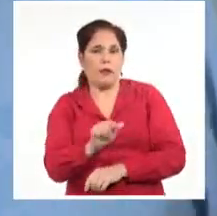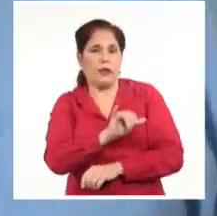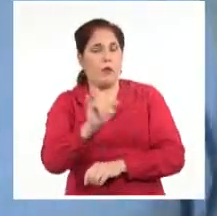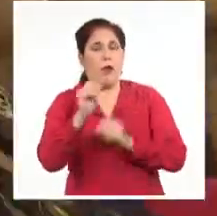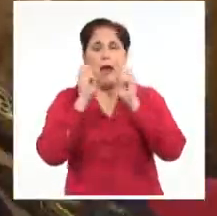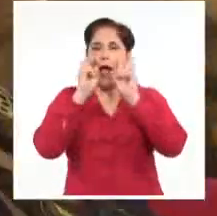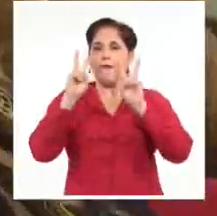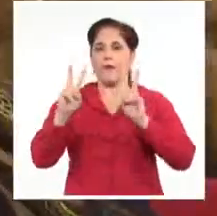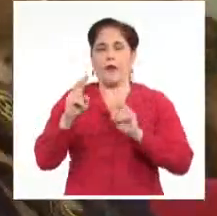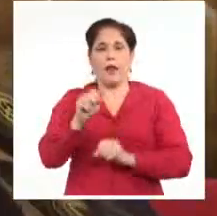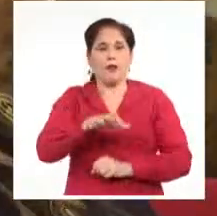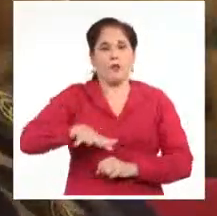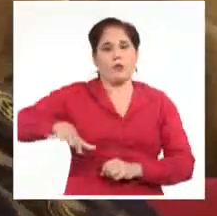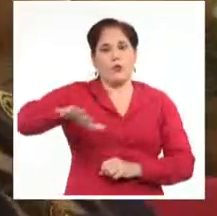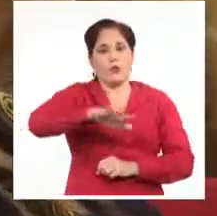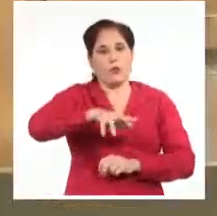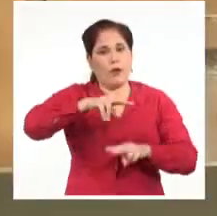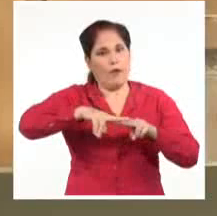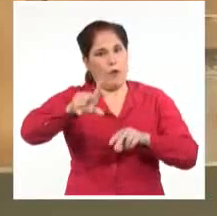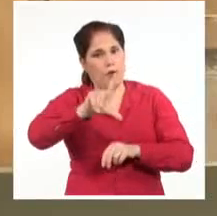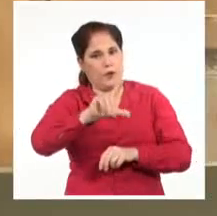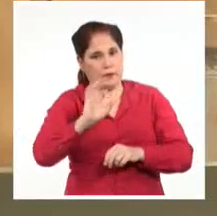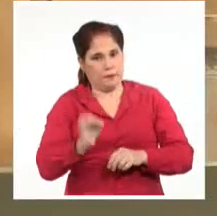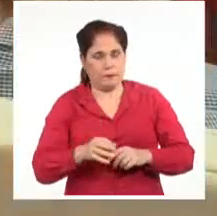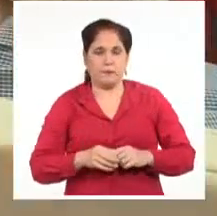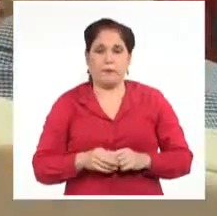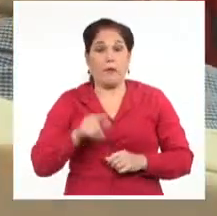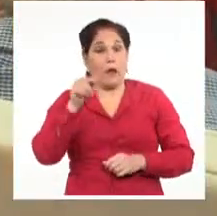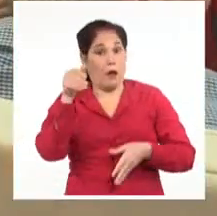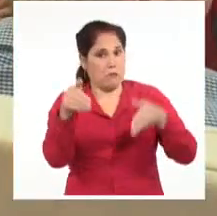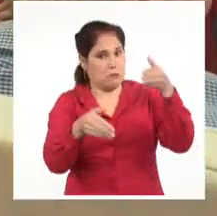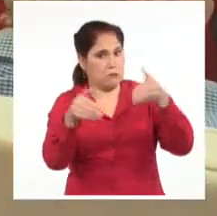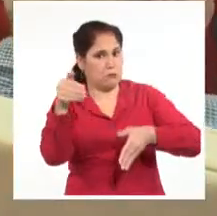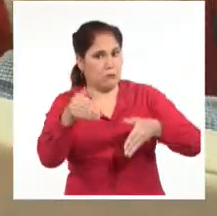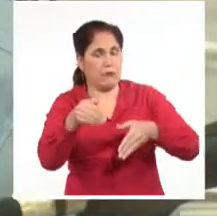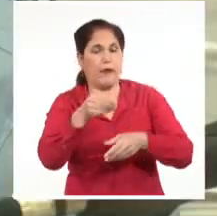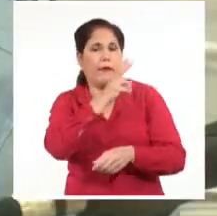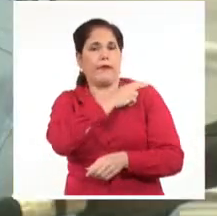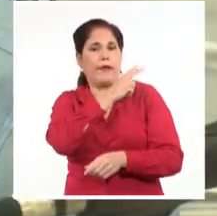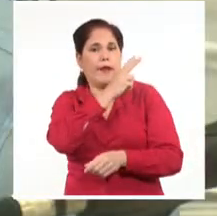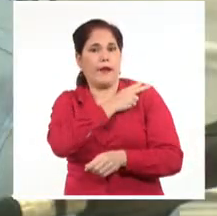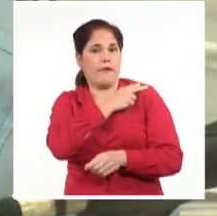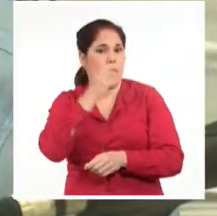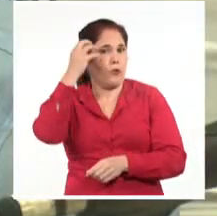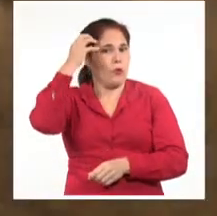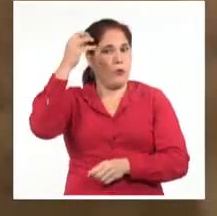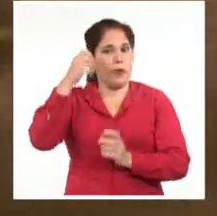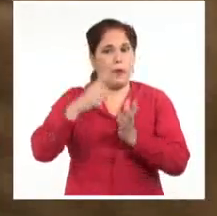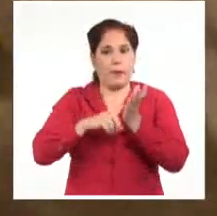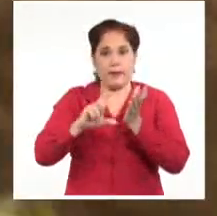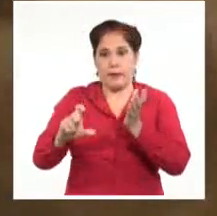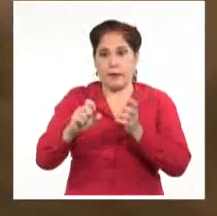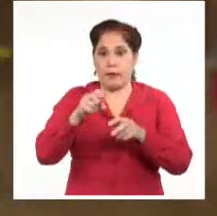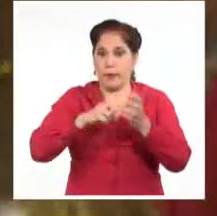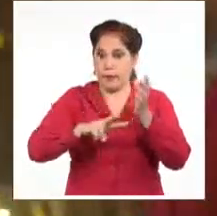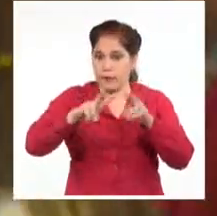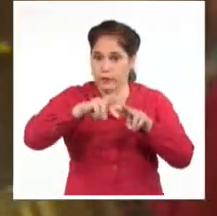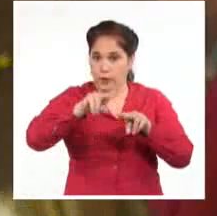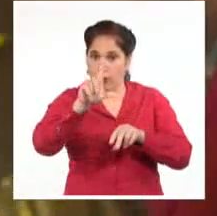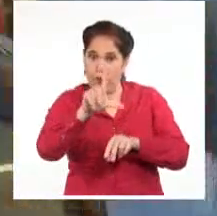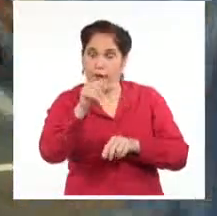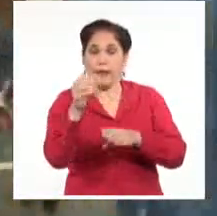vida sociocultural de la ciudad de Los Parques. Con la presencia de las máximas autoridades del gobierno y el partido en Holguín,